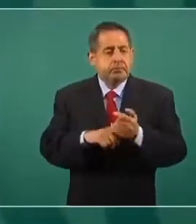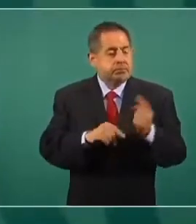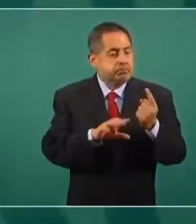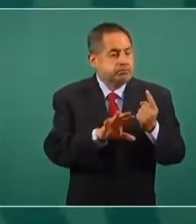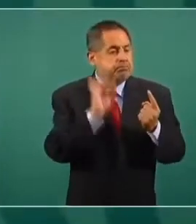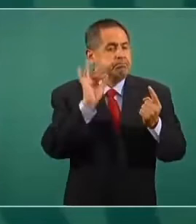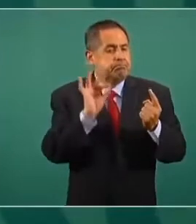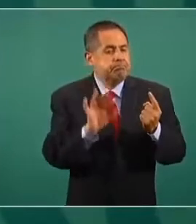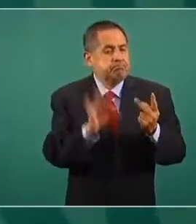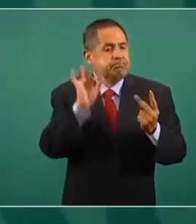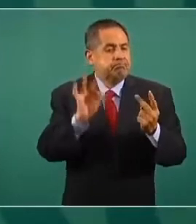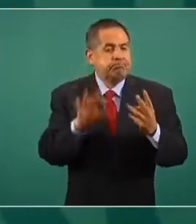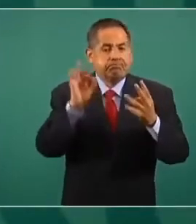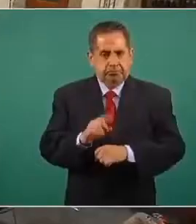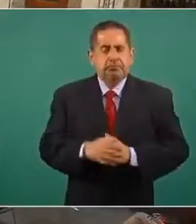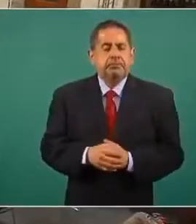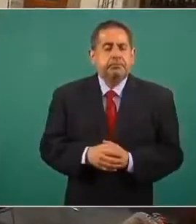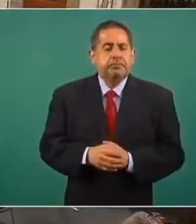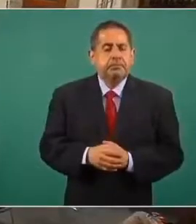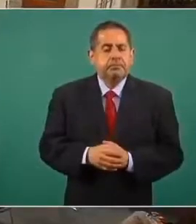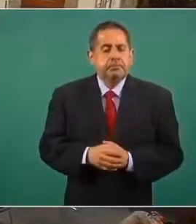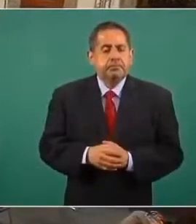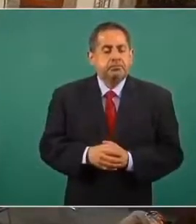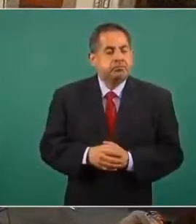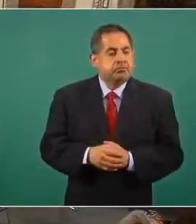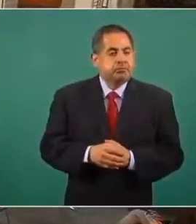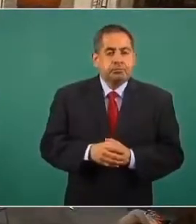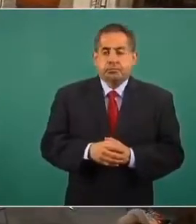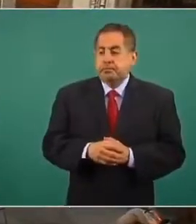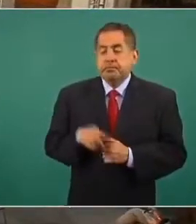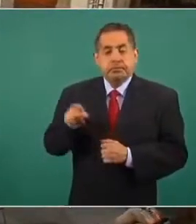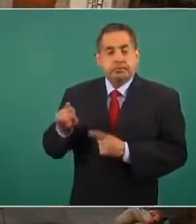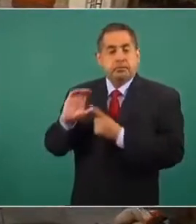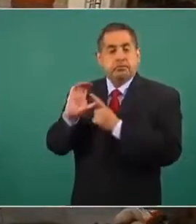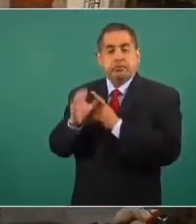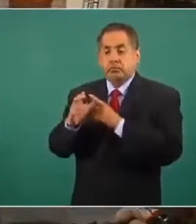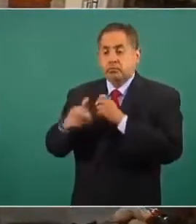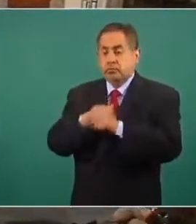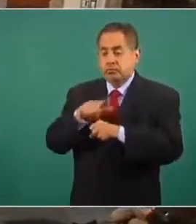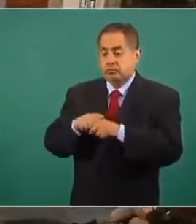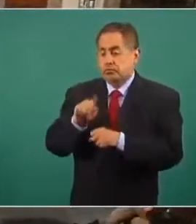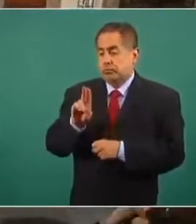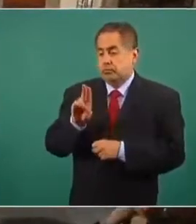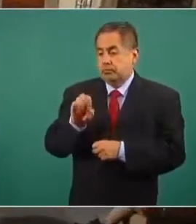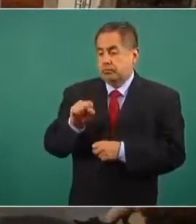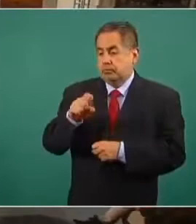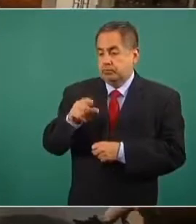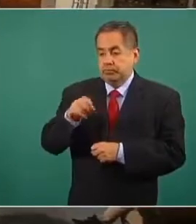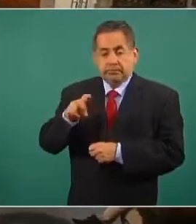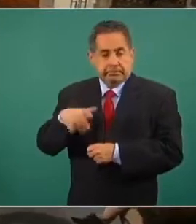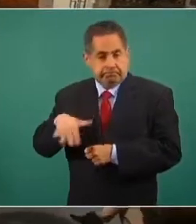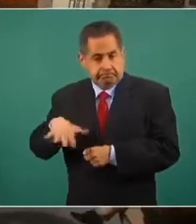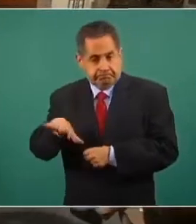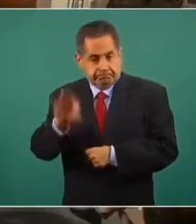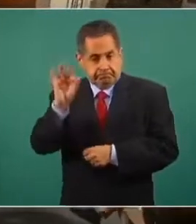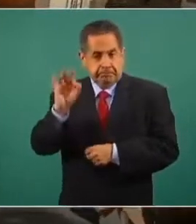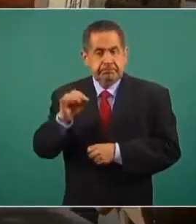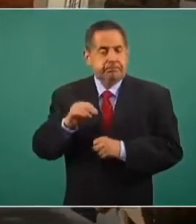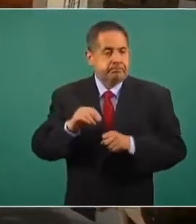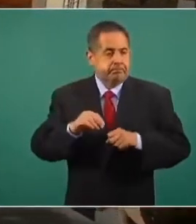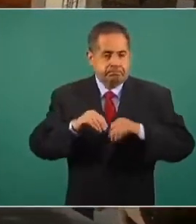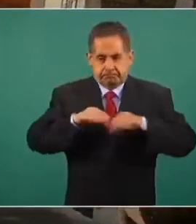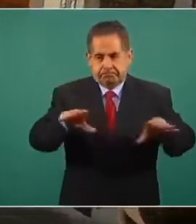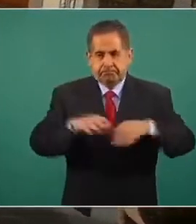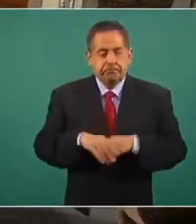en el estado de Guanajuato en 2020 hallaron 3 fosas clandestinas en áreas urbanas con más de